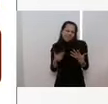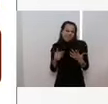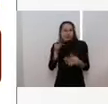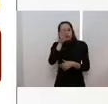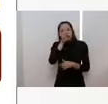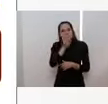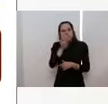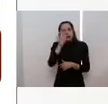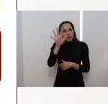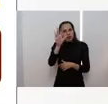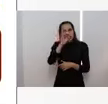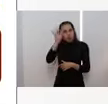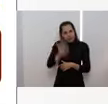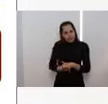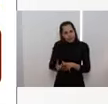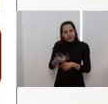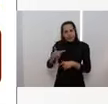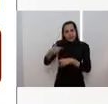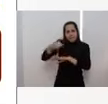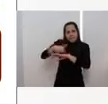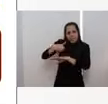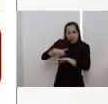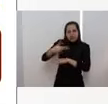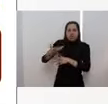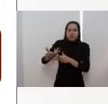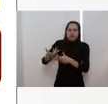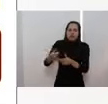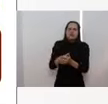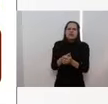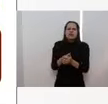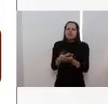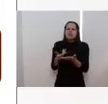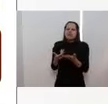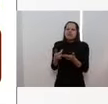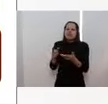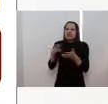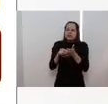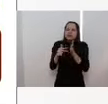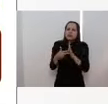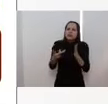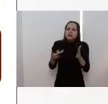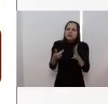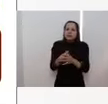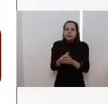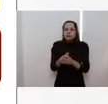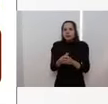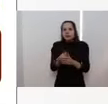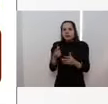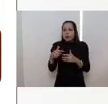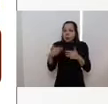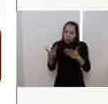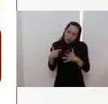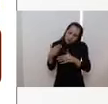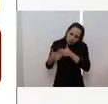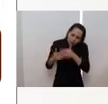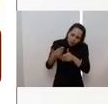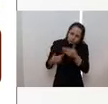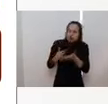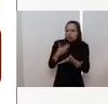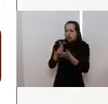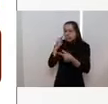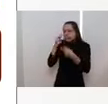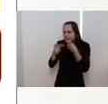85% son peticiones y consultas cuando hablamos de peticiones y consultas de que estamos hablando de la evolución de los pacientes de citas médicas